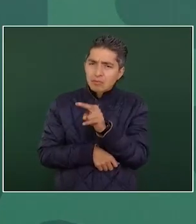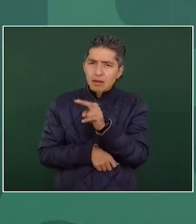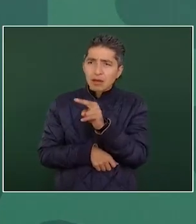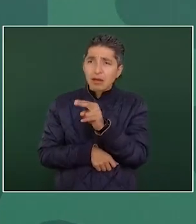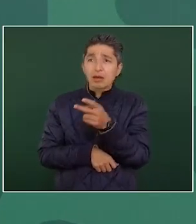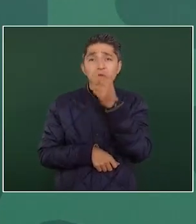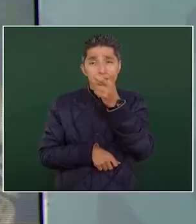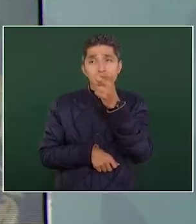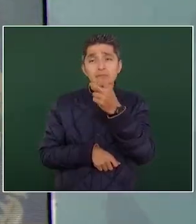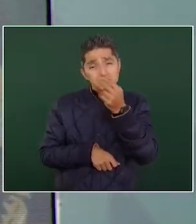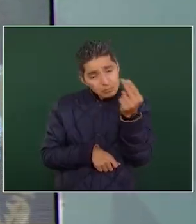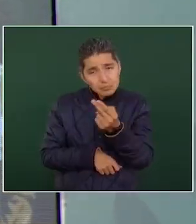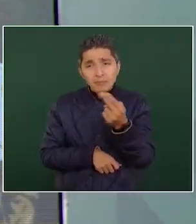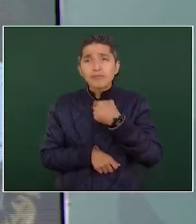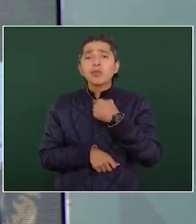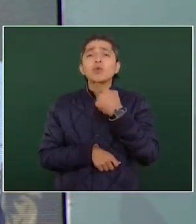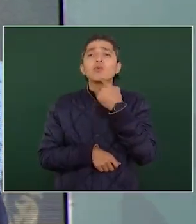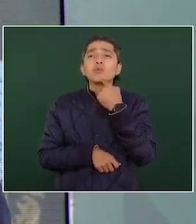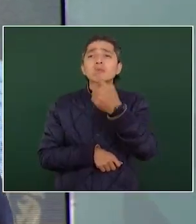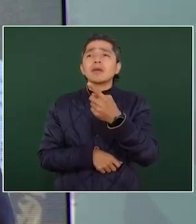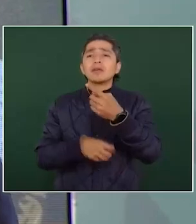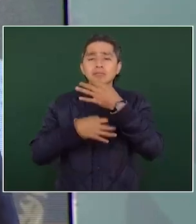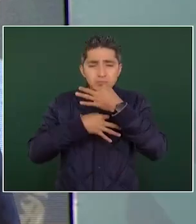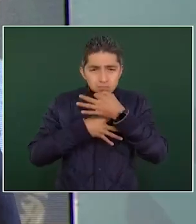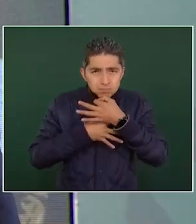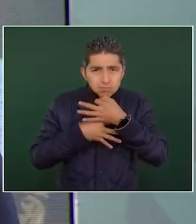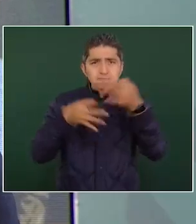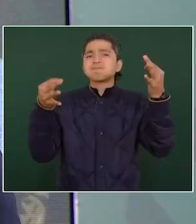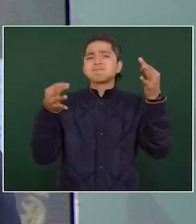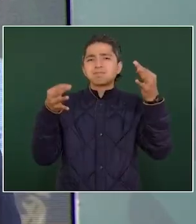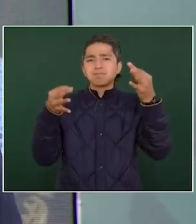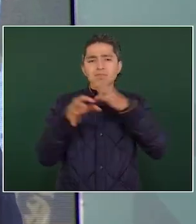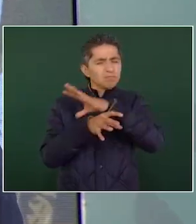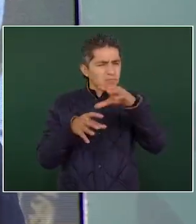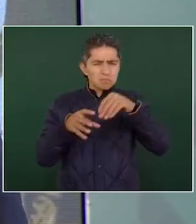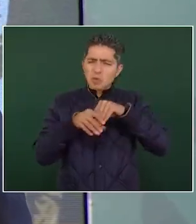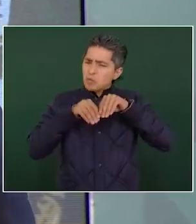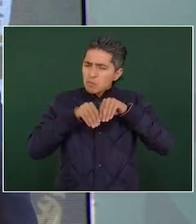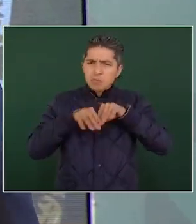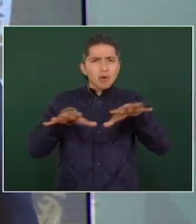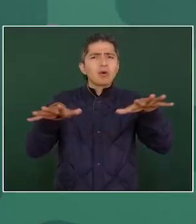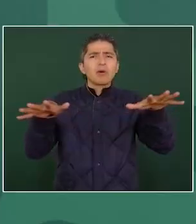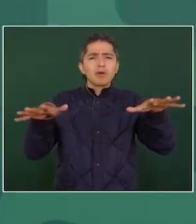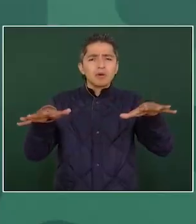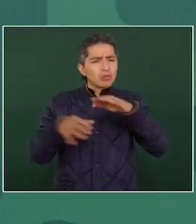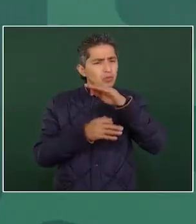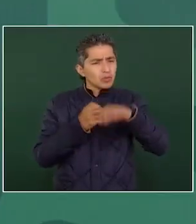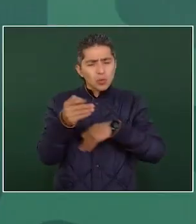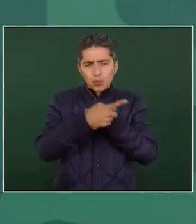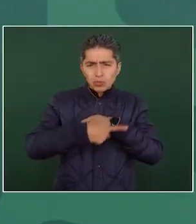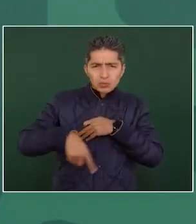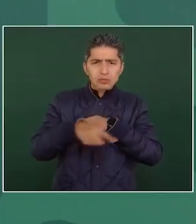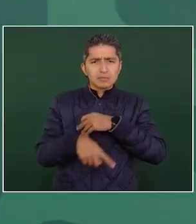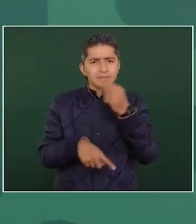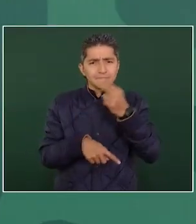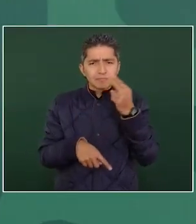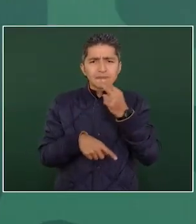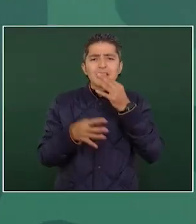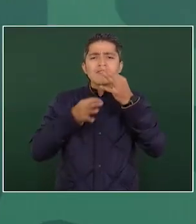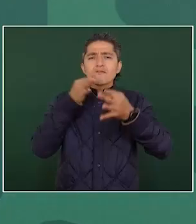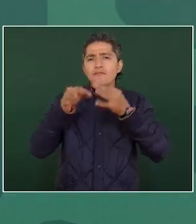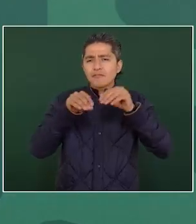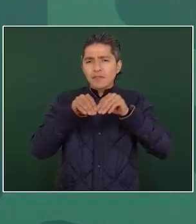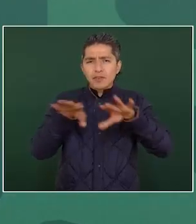decir, porque la vida pública tiene que ser cada vez más pública y todos tenemos que estar